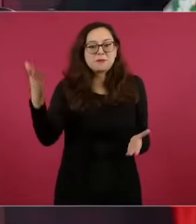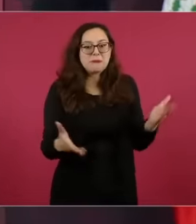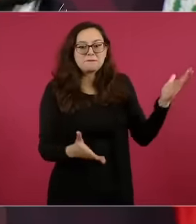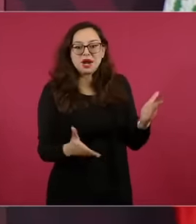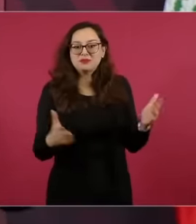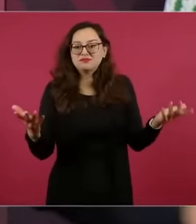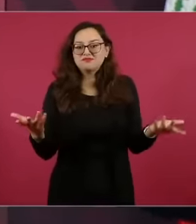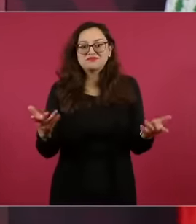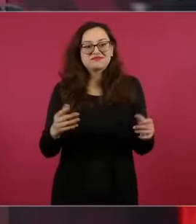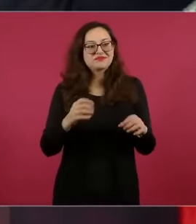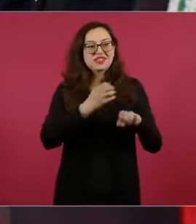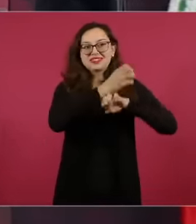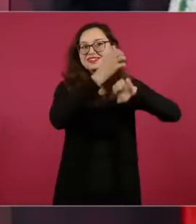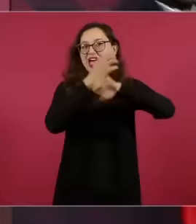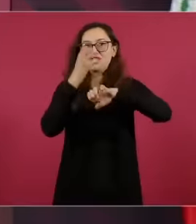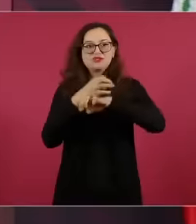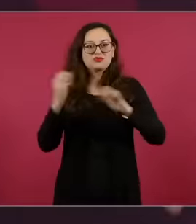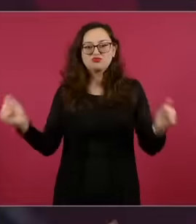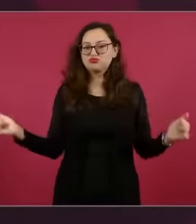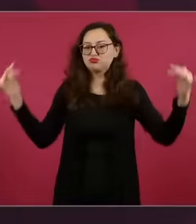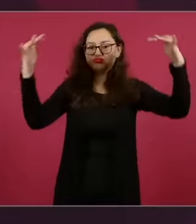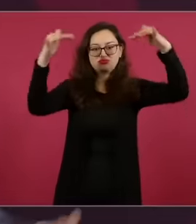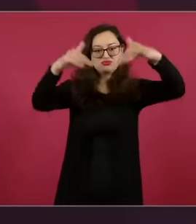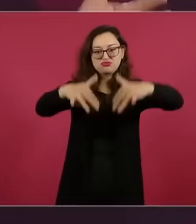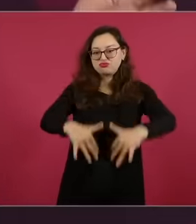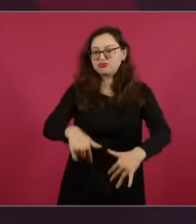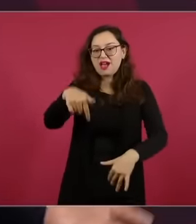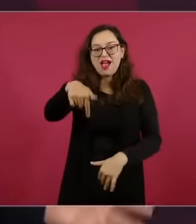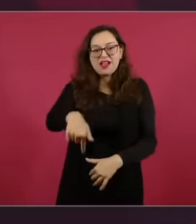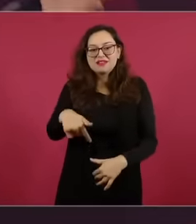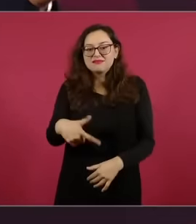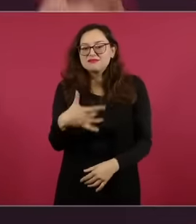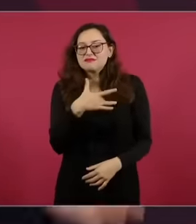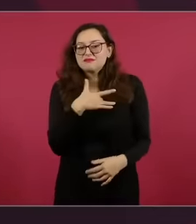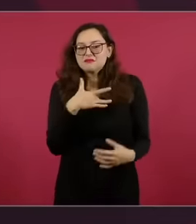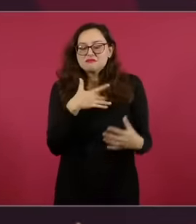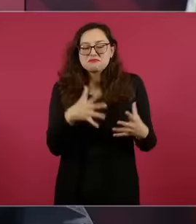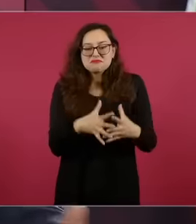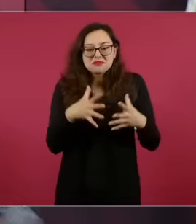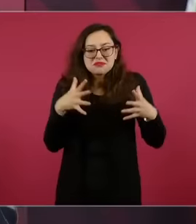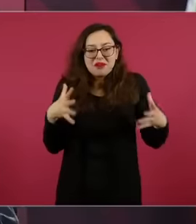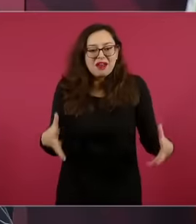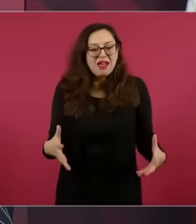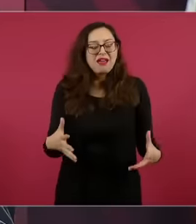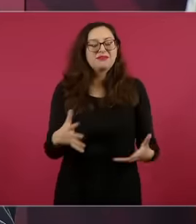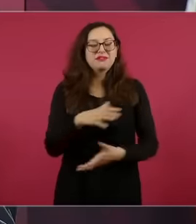hemos venido de todo el país. Esta es una ciudad generosa, fraterna.